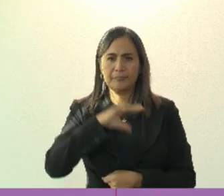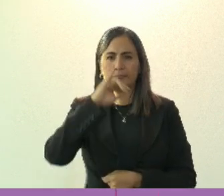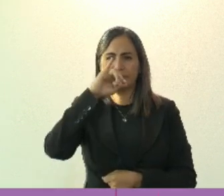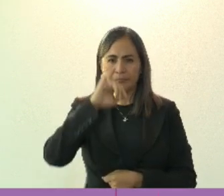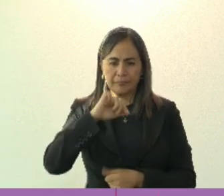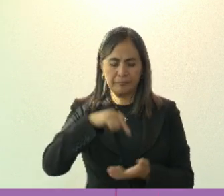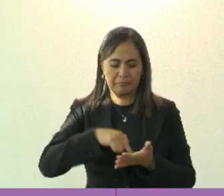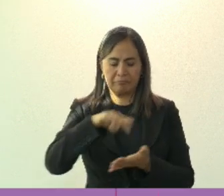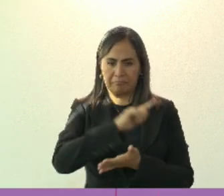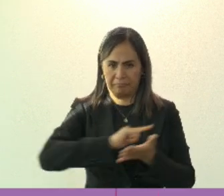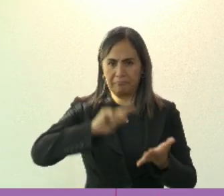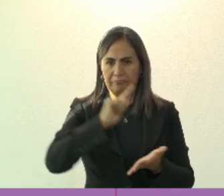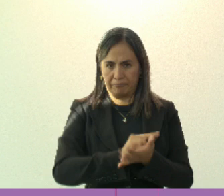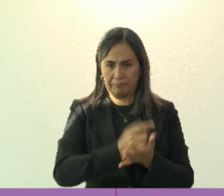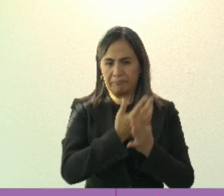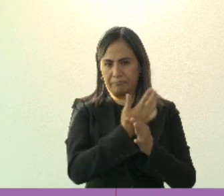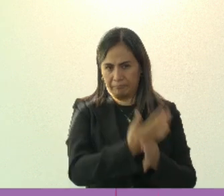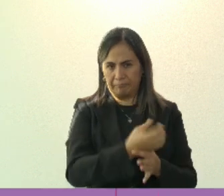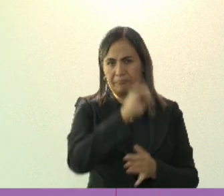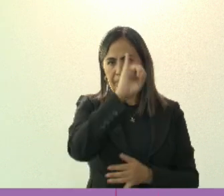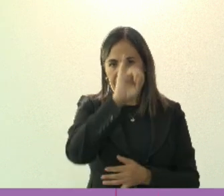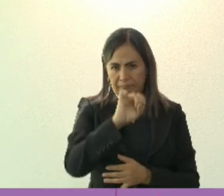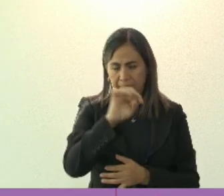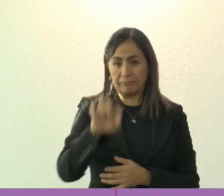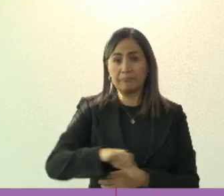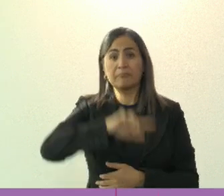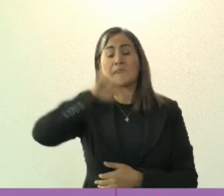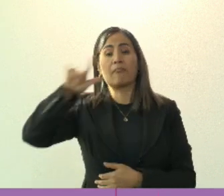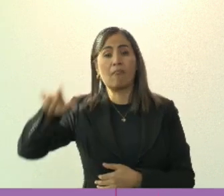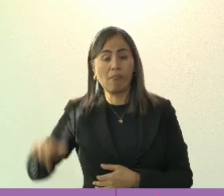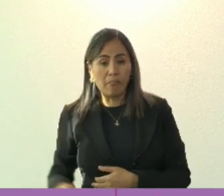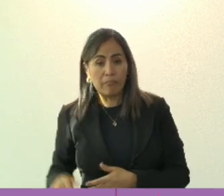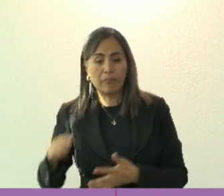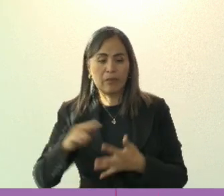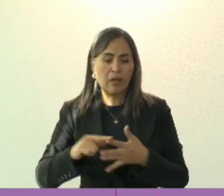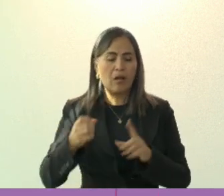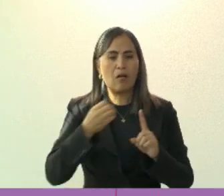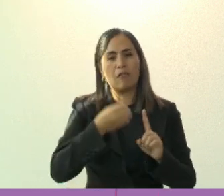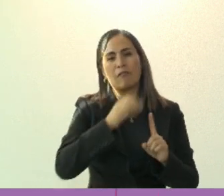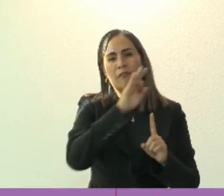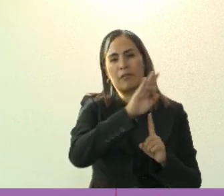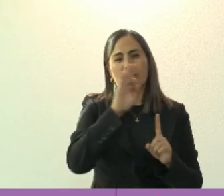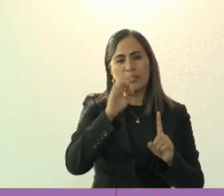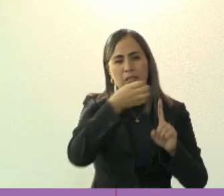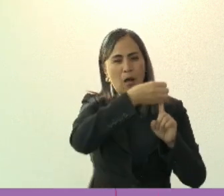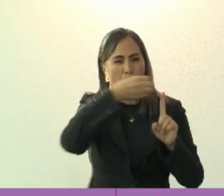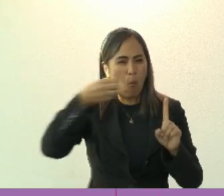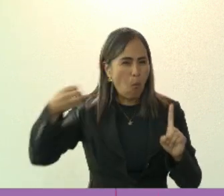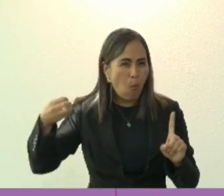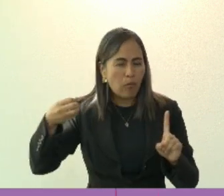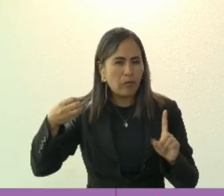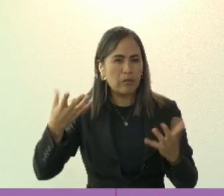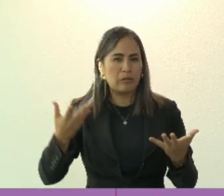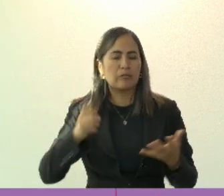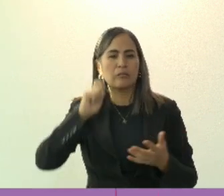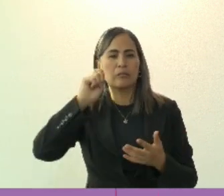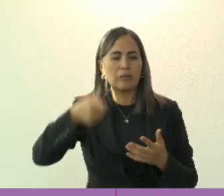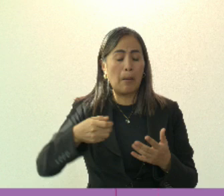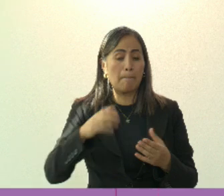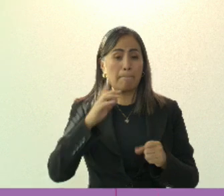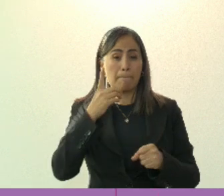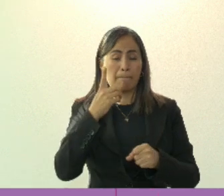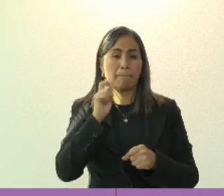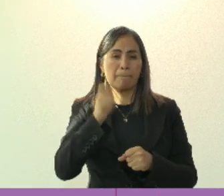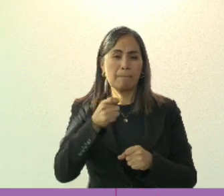esa legalidad, primero. Luego, esa cronología, y a la cronología me refiero que no puede estar un